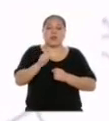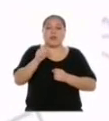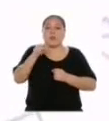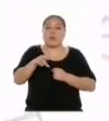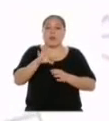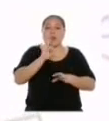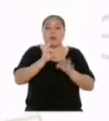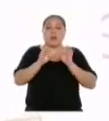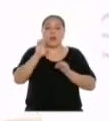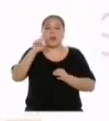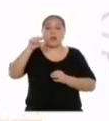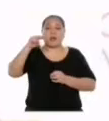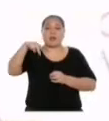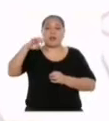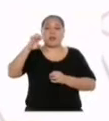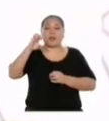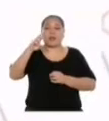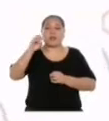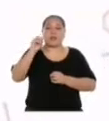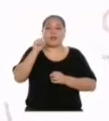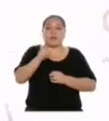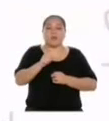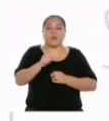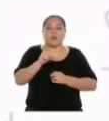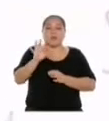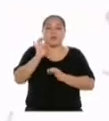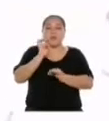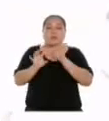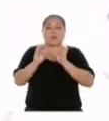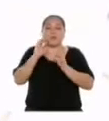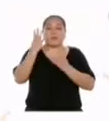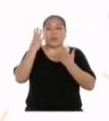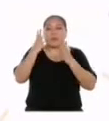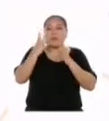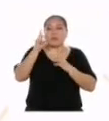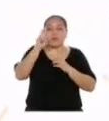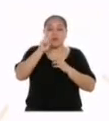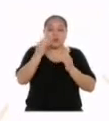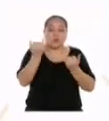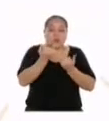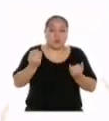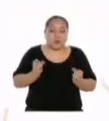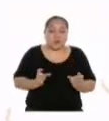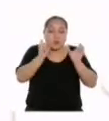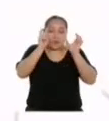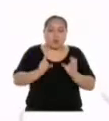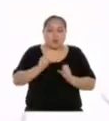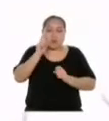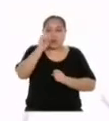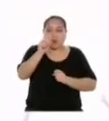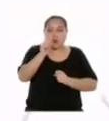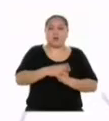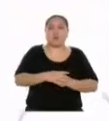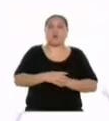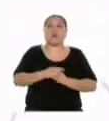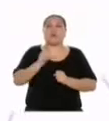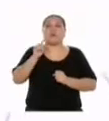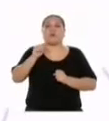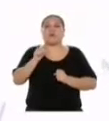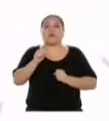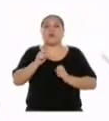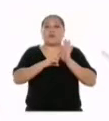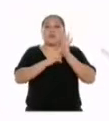género. Es como si hubieran juntado dos gráficos de barras en uno solo. Le cuento que cuando representamos la